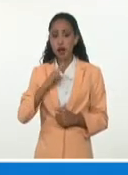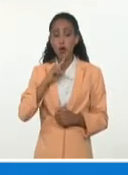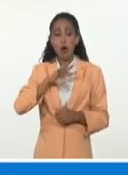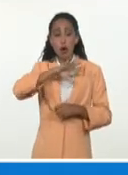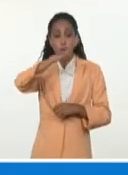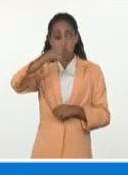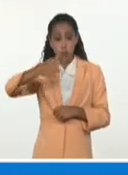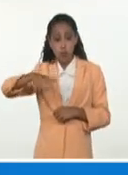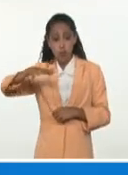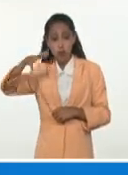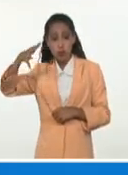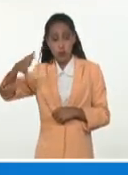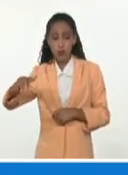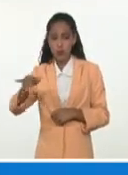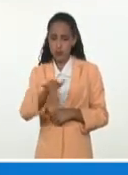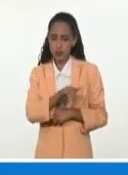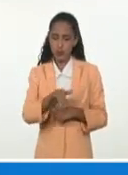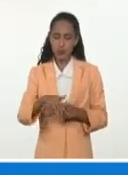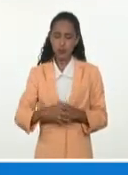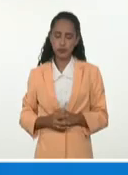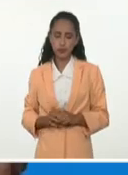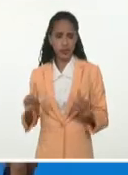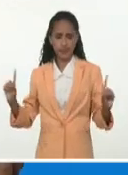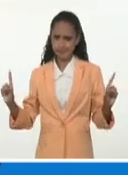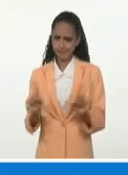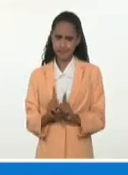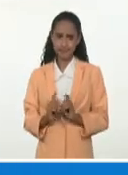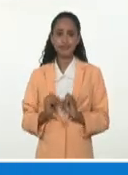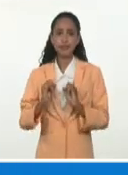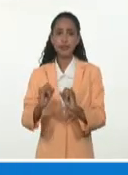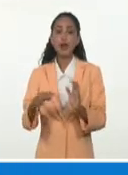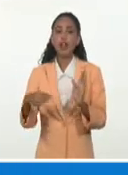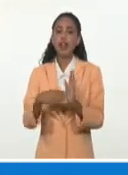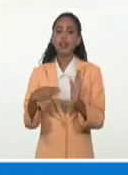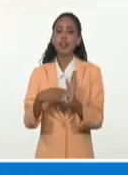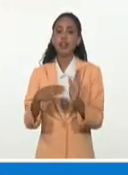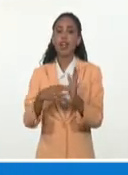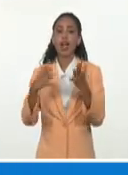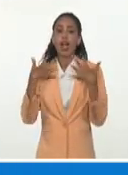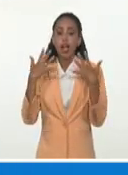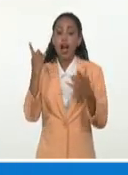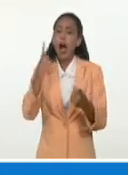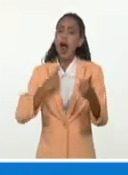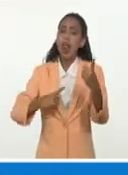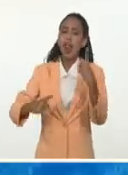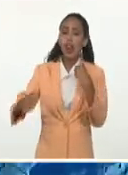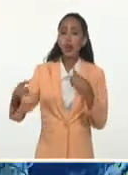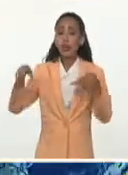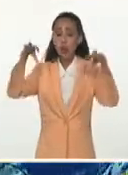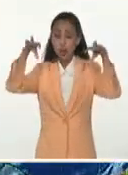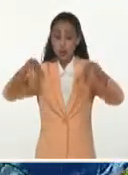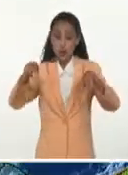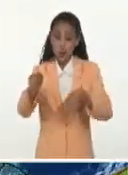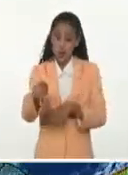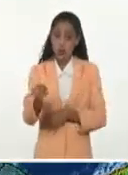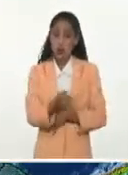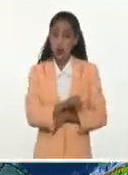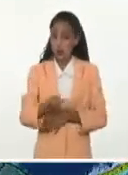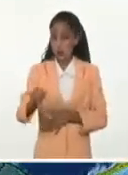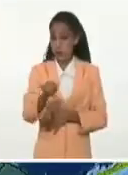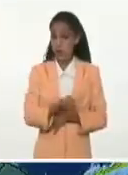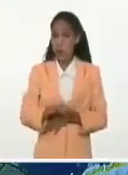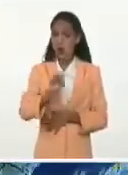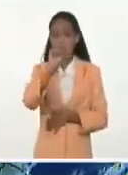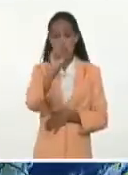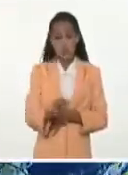poco viaja en el resto de los litorales en resumen la tarde con calor algunas lluvias hoy también en localidades del interior y